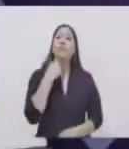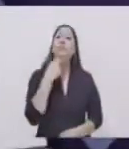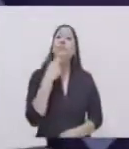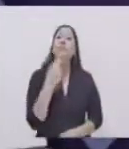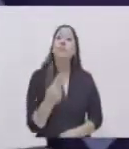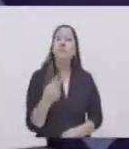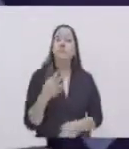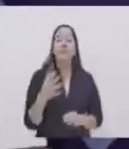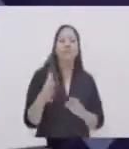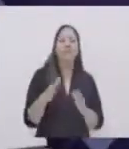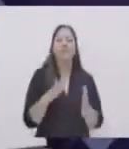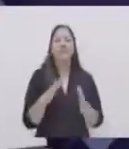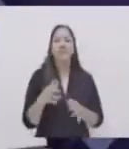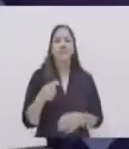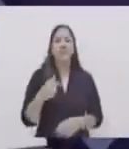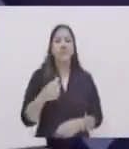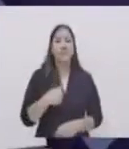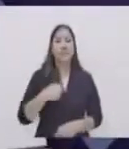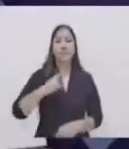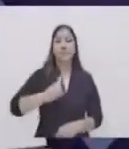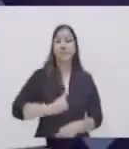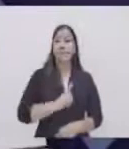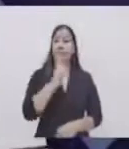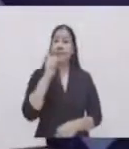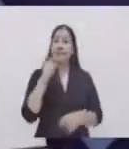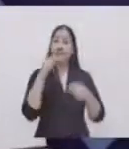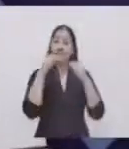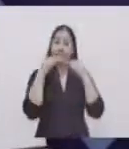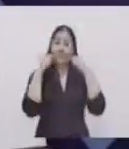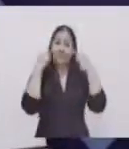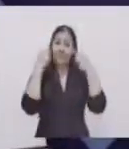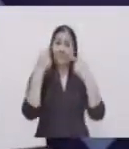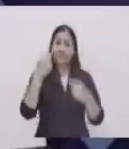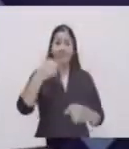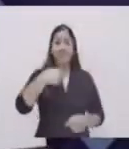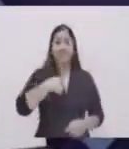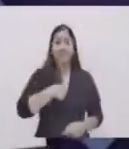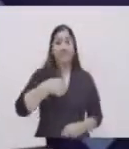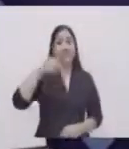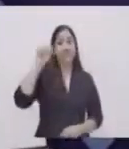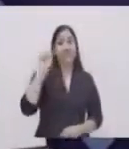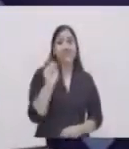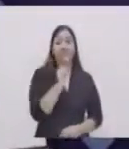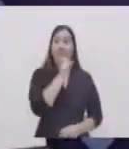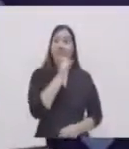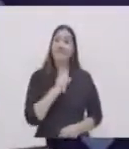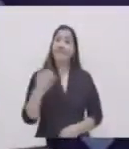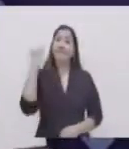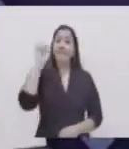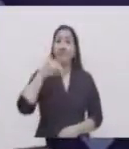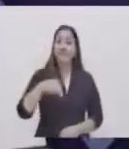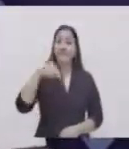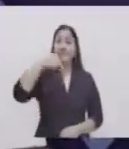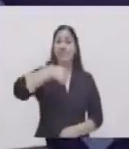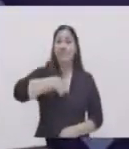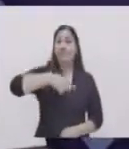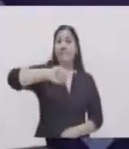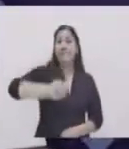Ahora lo vamos a hacer con una voz media. Yo soy feliz, yo canto